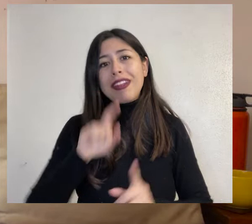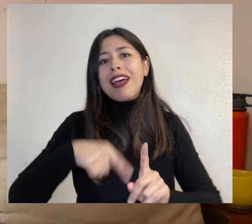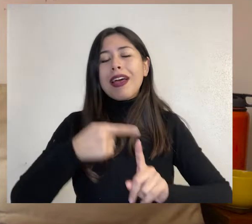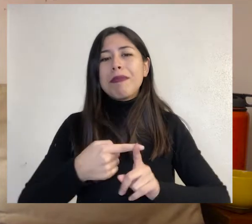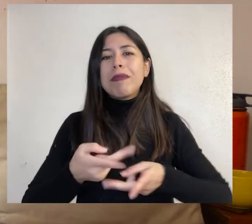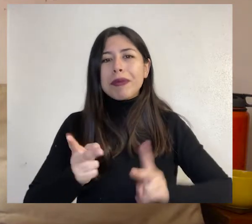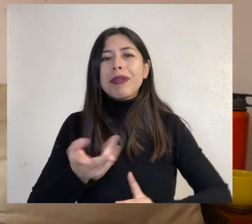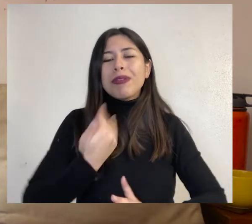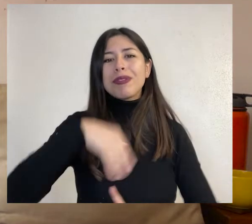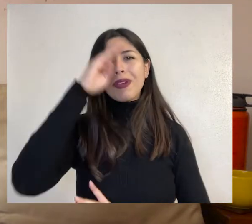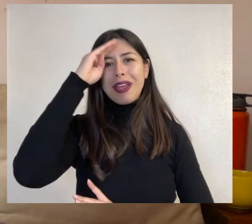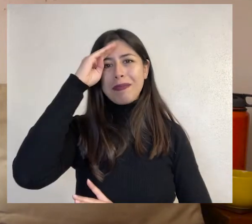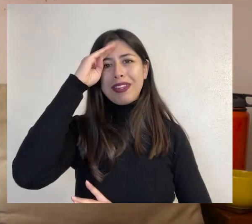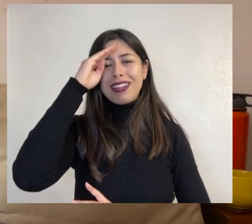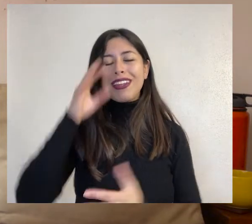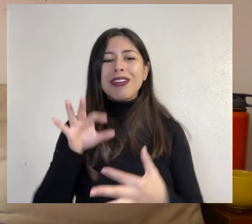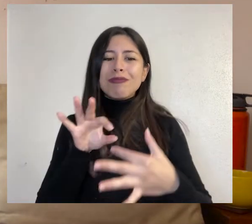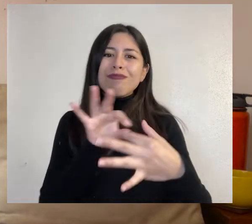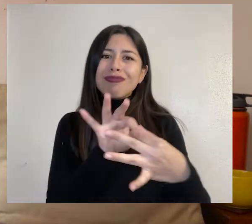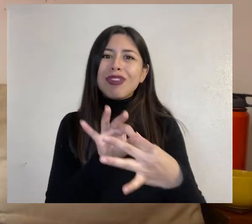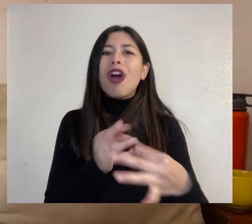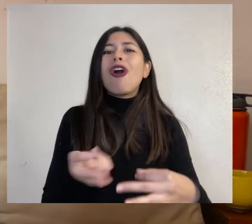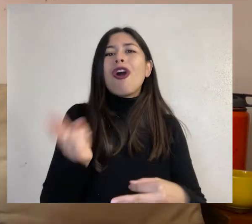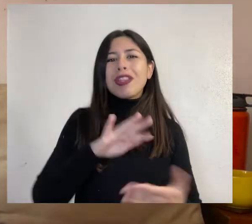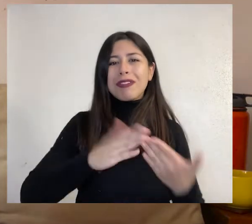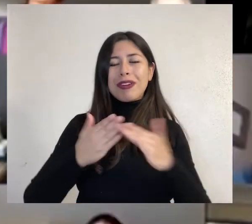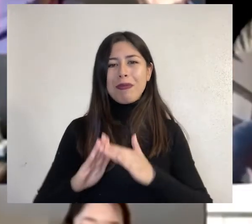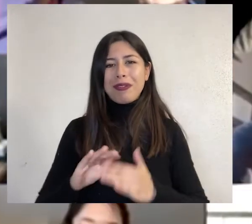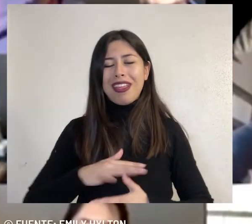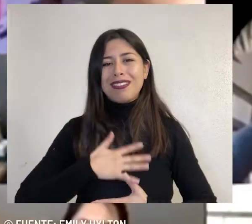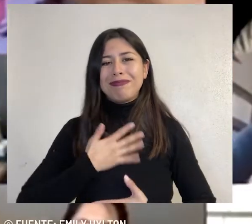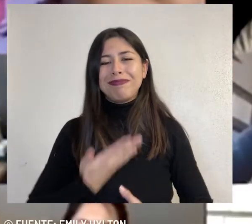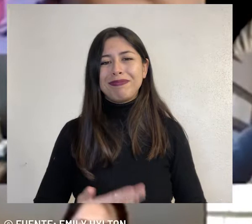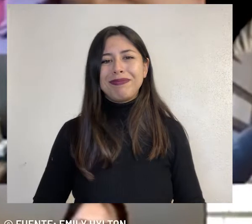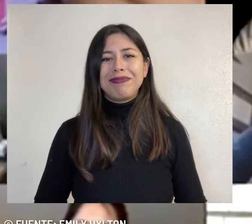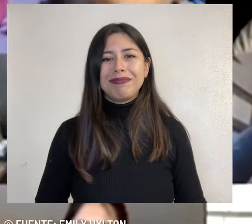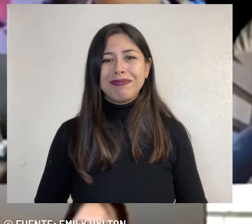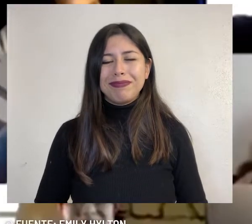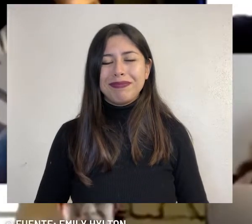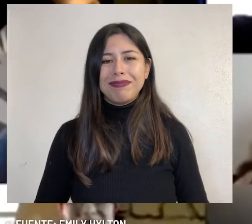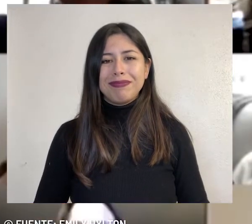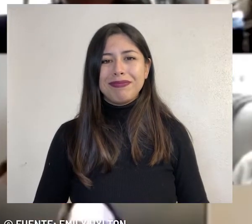que además nos permitan vivir experiencias que nos reconectan con el sentido de comunidad.